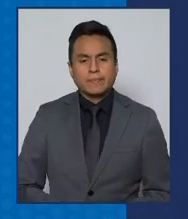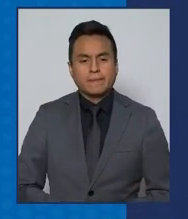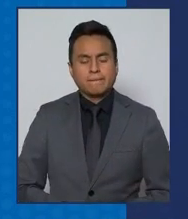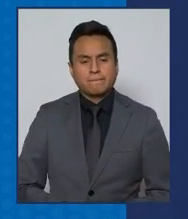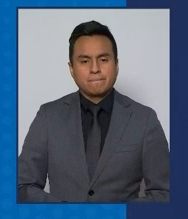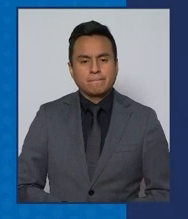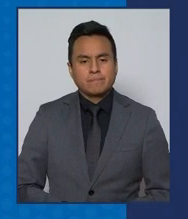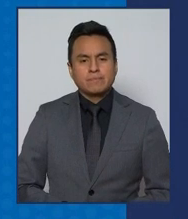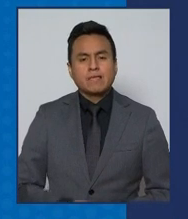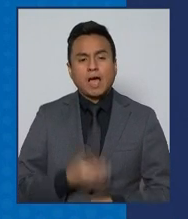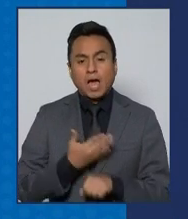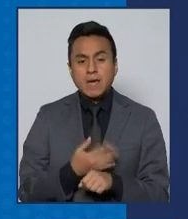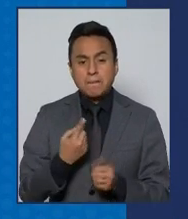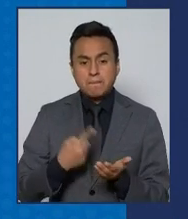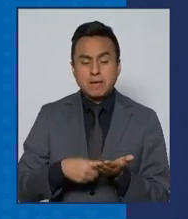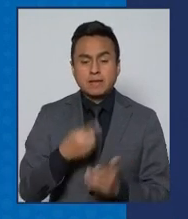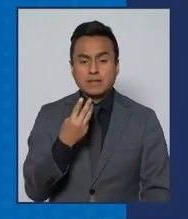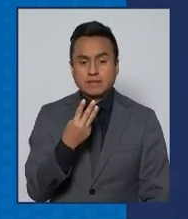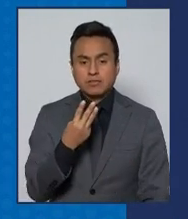Hay